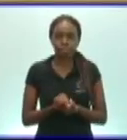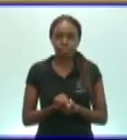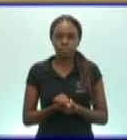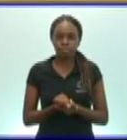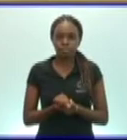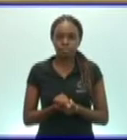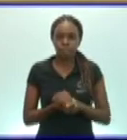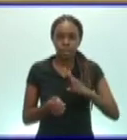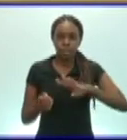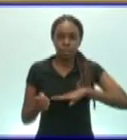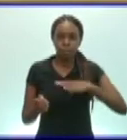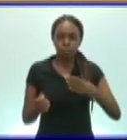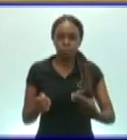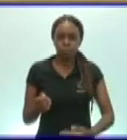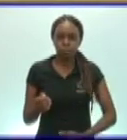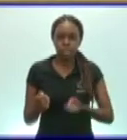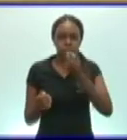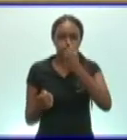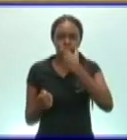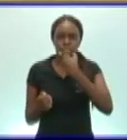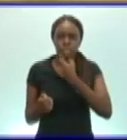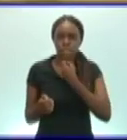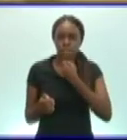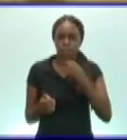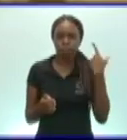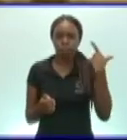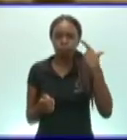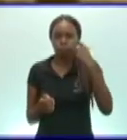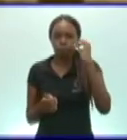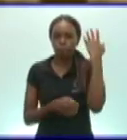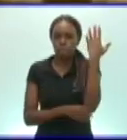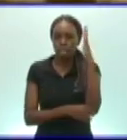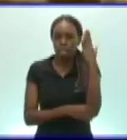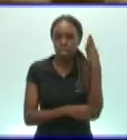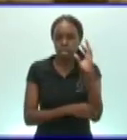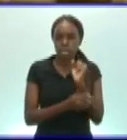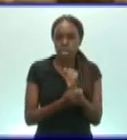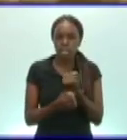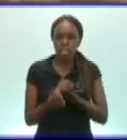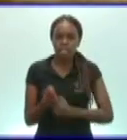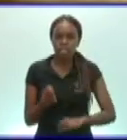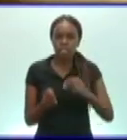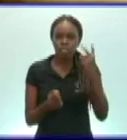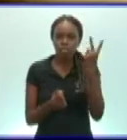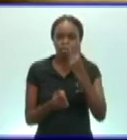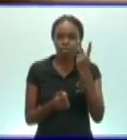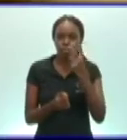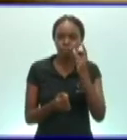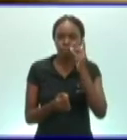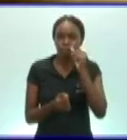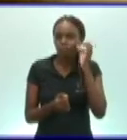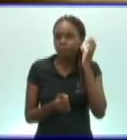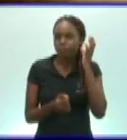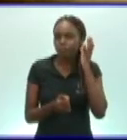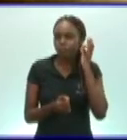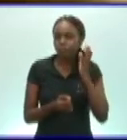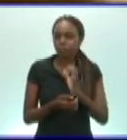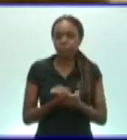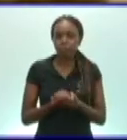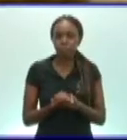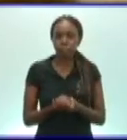Embarazada, Céspedes la envía al extranjero, en donde nacen Carlos Manuel y Gloria de los Dolores.